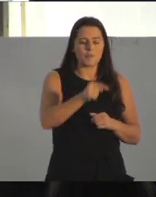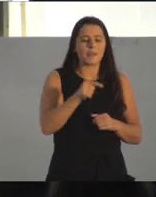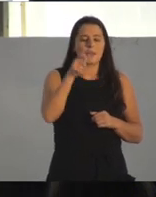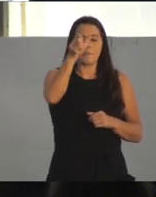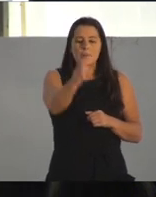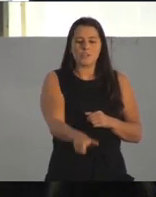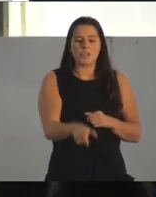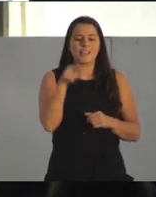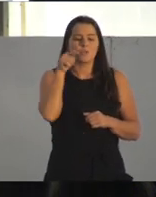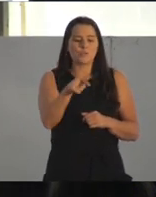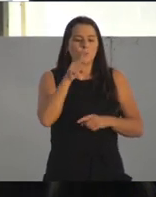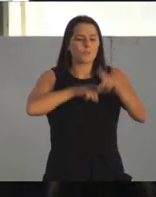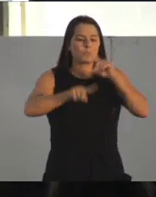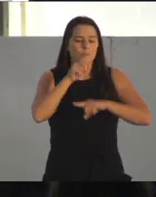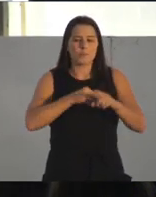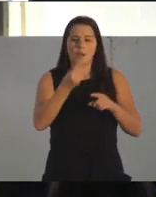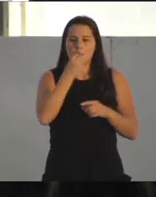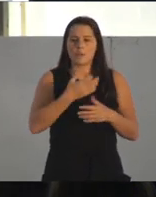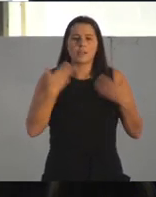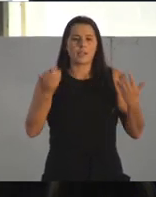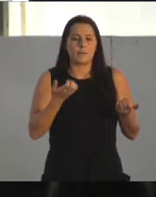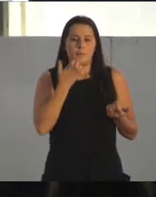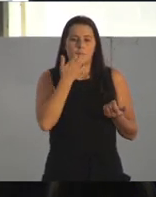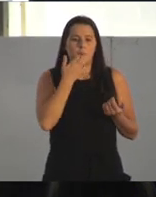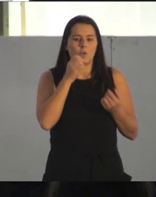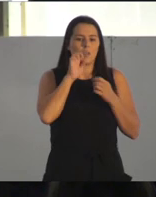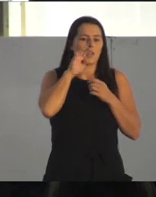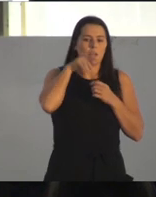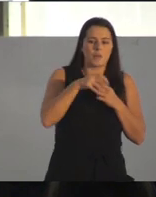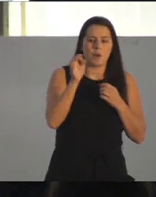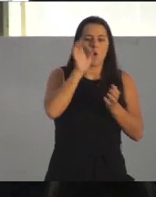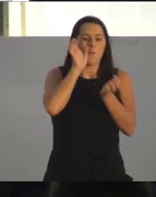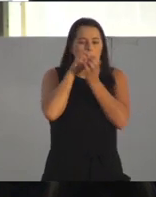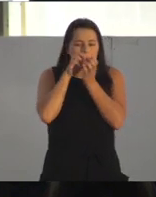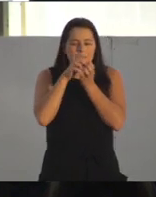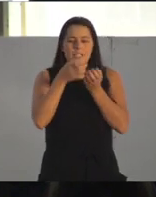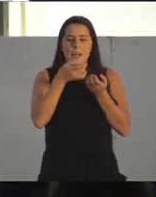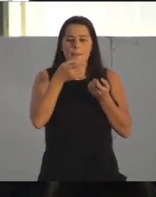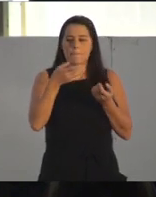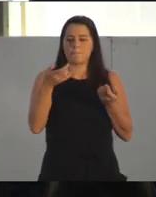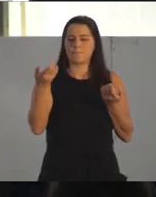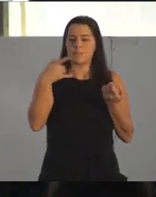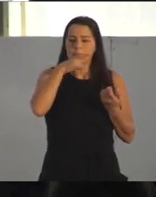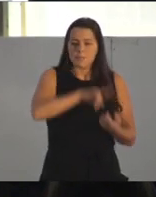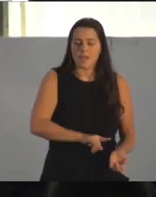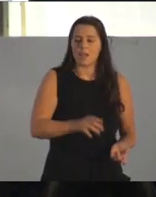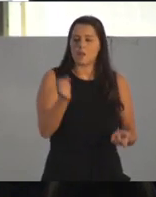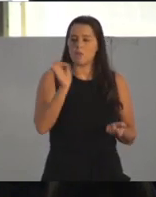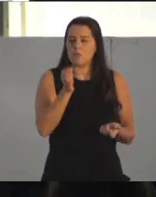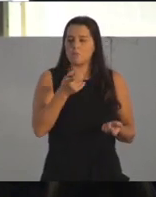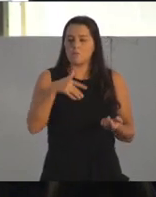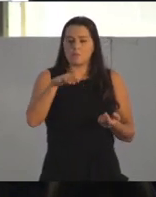que ellos tienen, si es que se le escapa la saliva, si es que no mastica bien, si es que tose, o es que tiene muchas